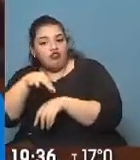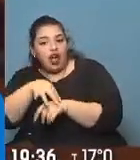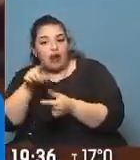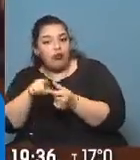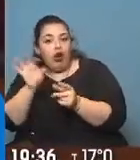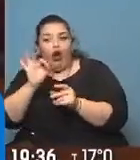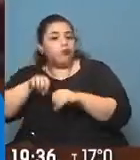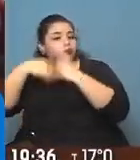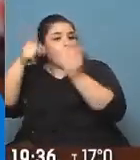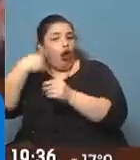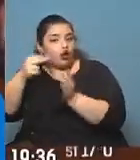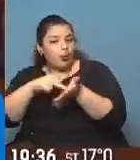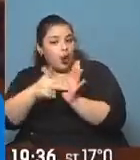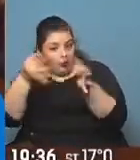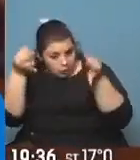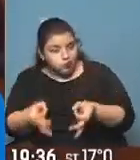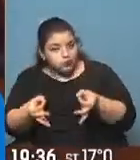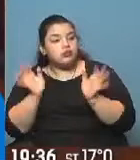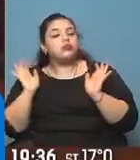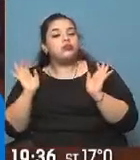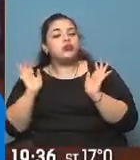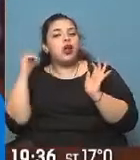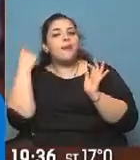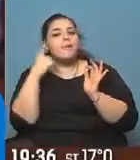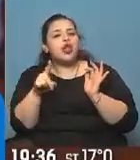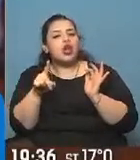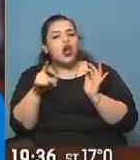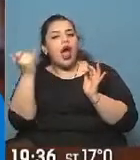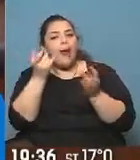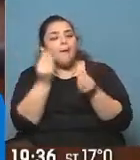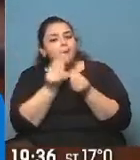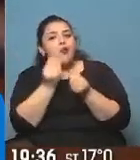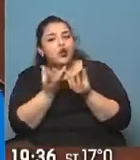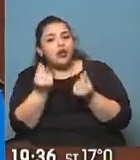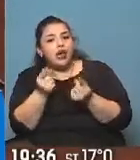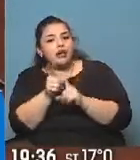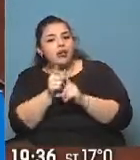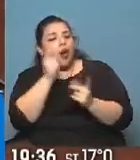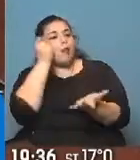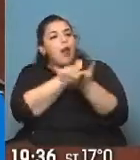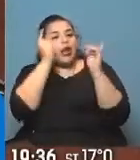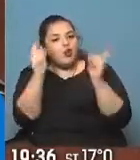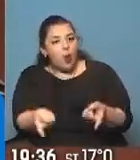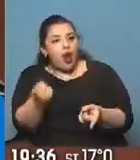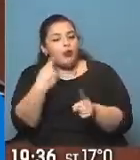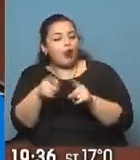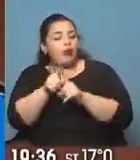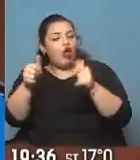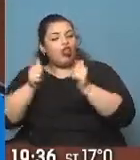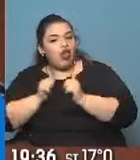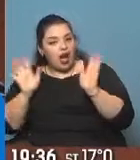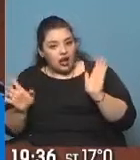cualquier otra causa realmente justificada pero hay mucho dinero en base a una cultura de la licencia que ahora que está